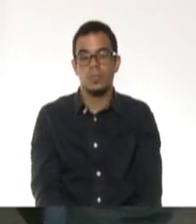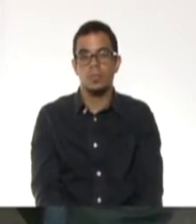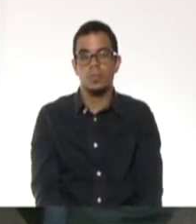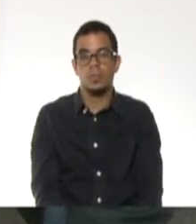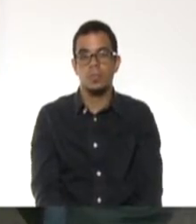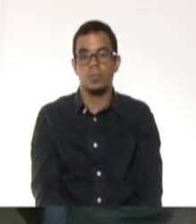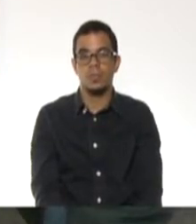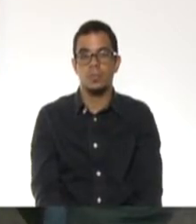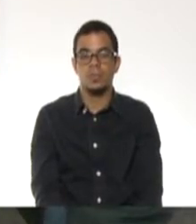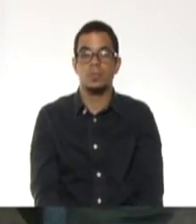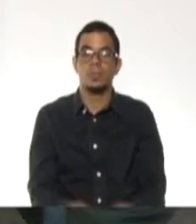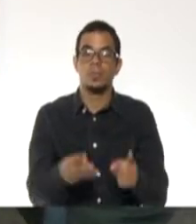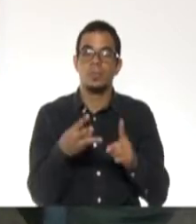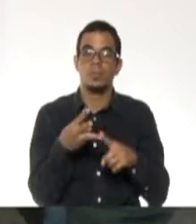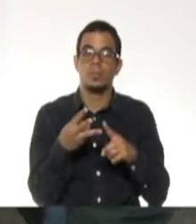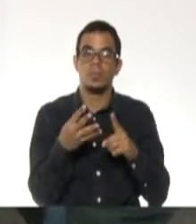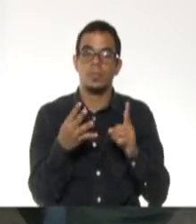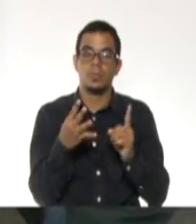una